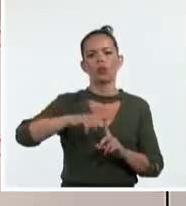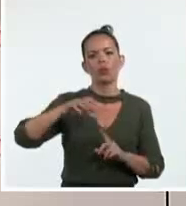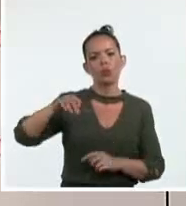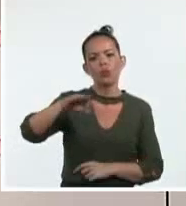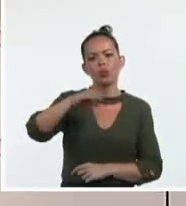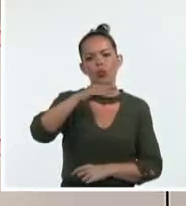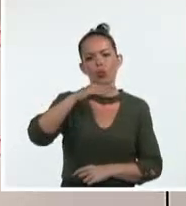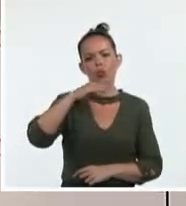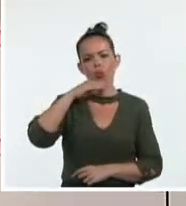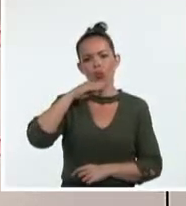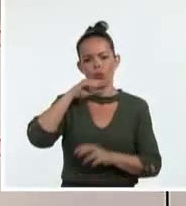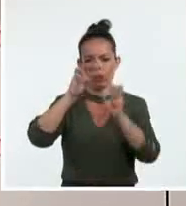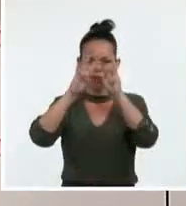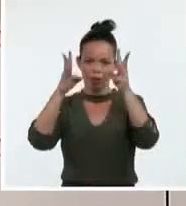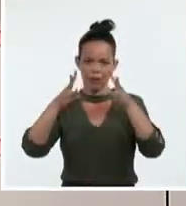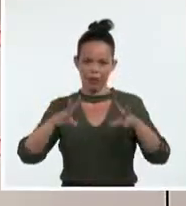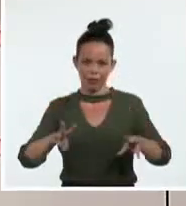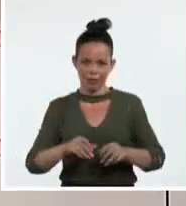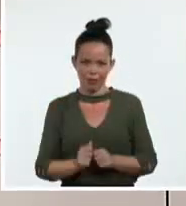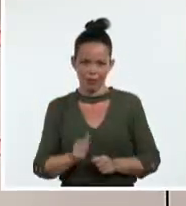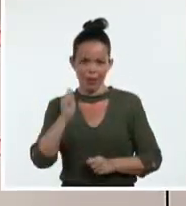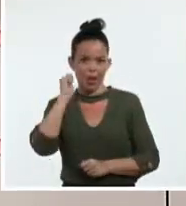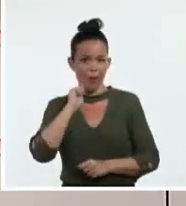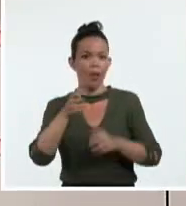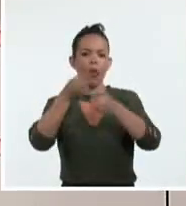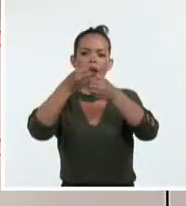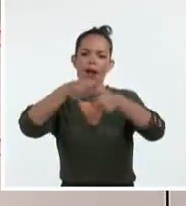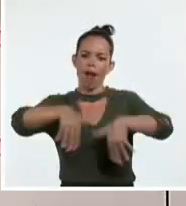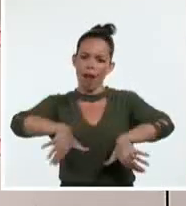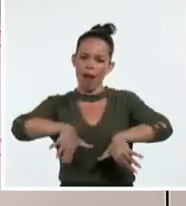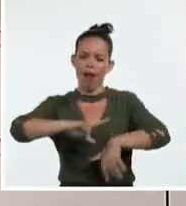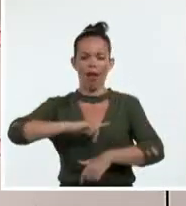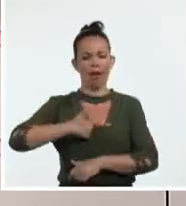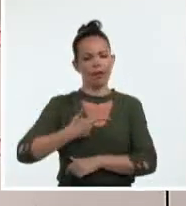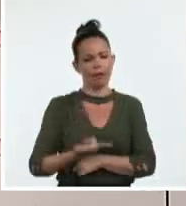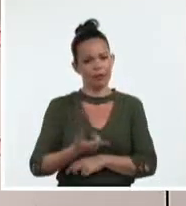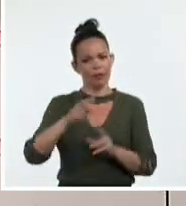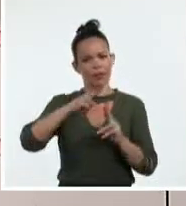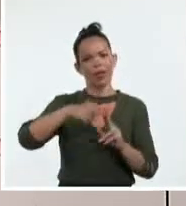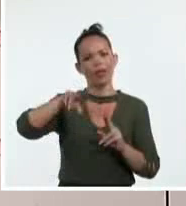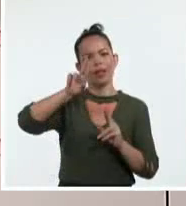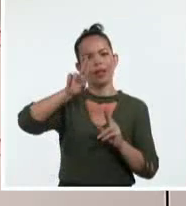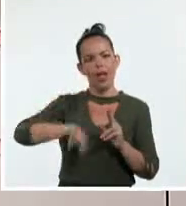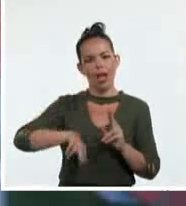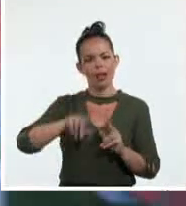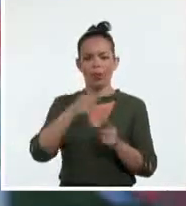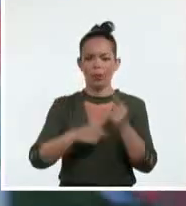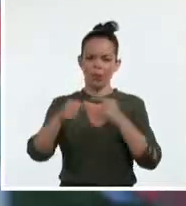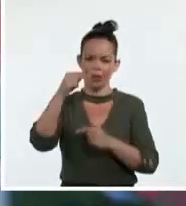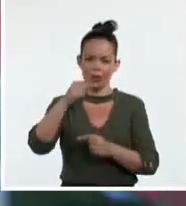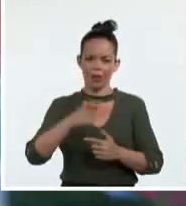del aniversario, también se celebró una gala artística en el Teatro Principal del territorio.